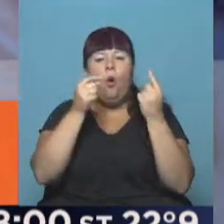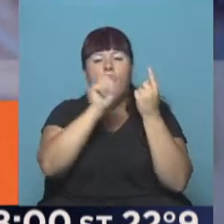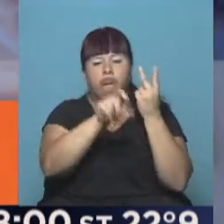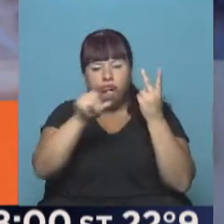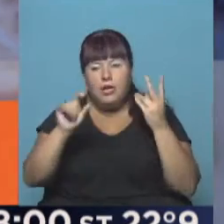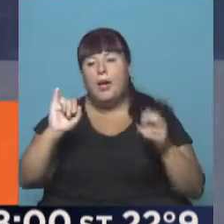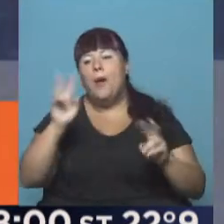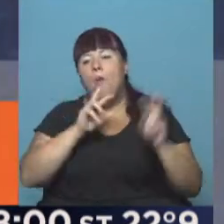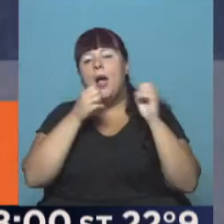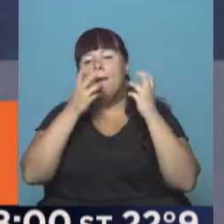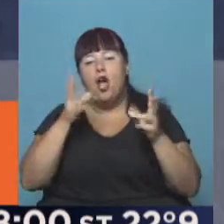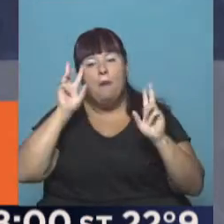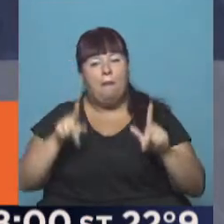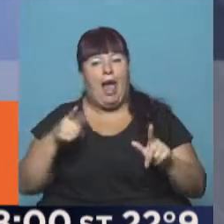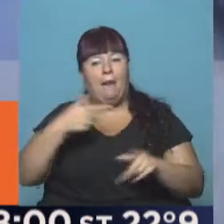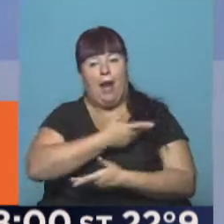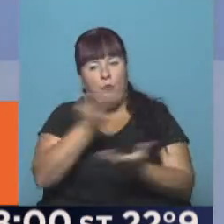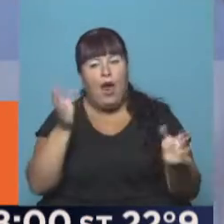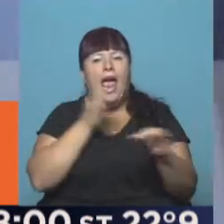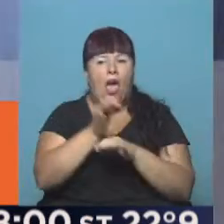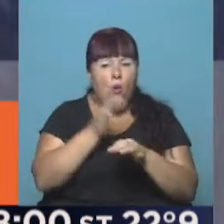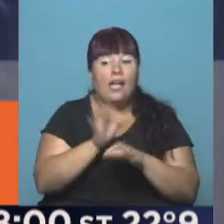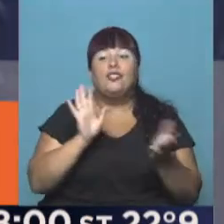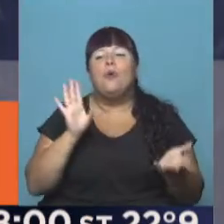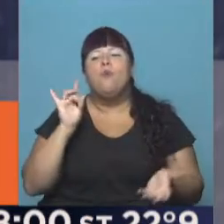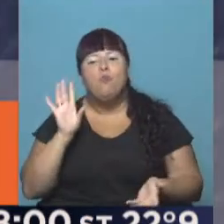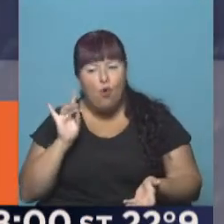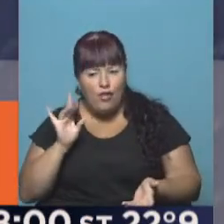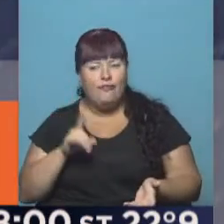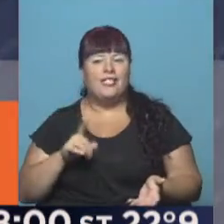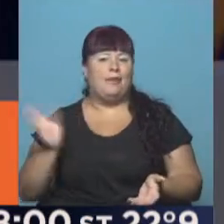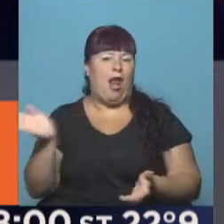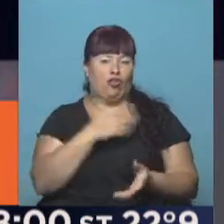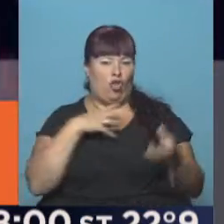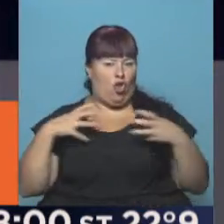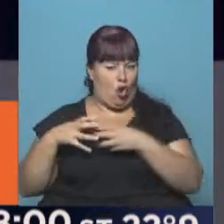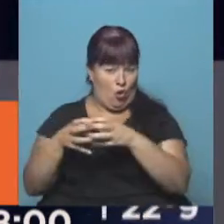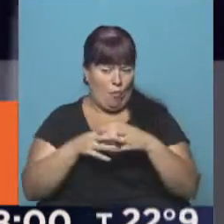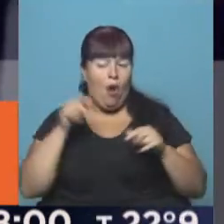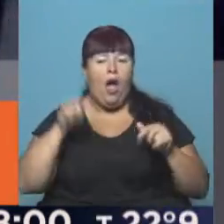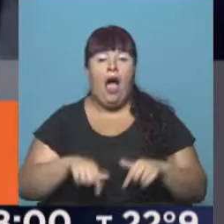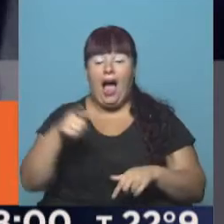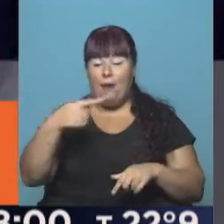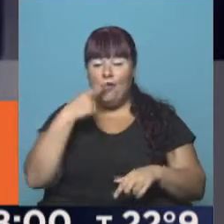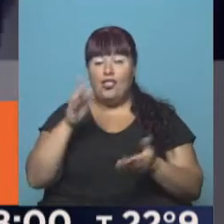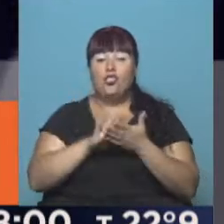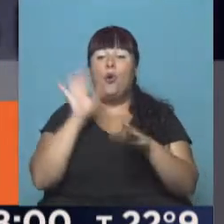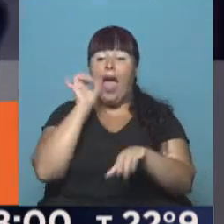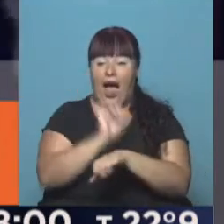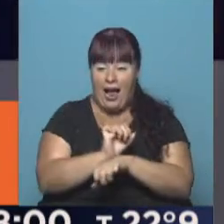y en la mejora de políticas públicas, así como en la educación, pero es muy complejo para todas las organizaciones. Ahora, lo que estabas hablando de las